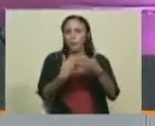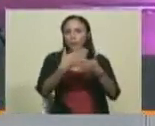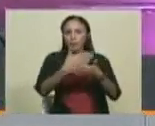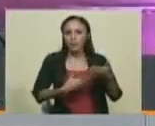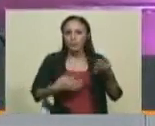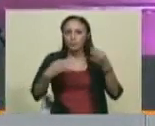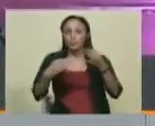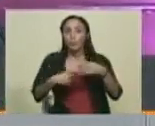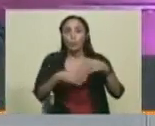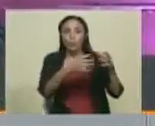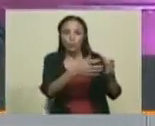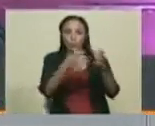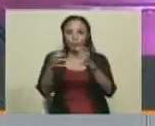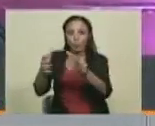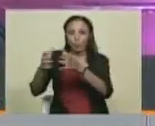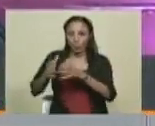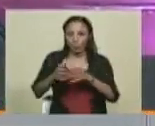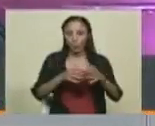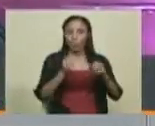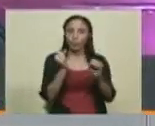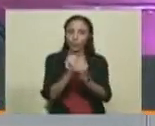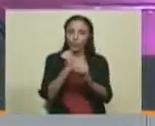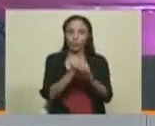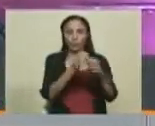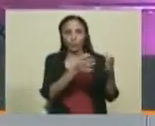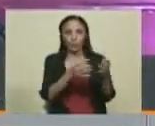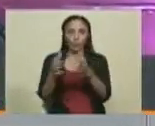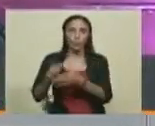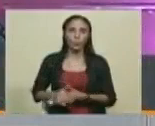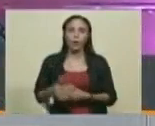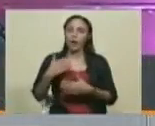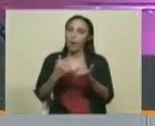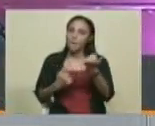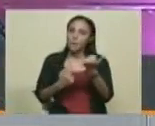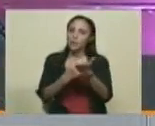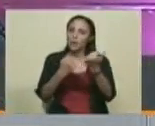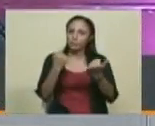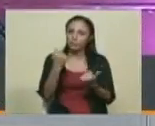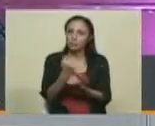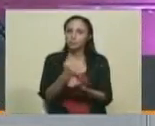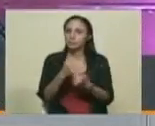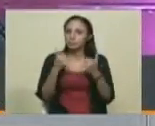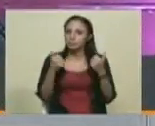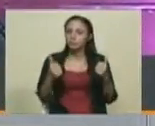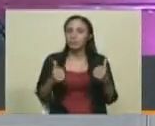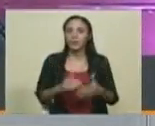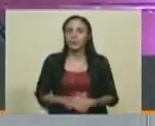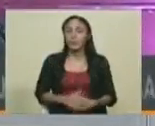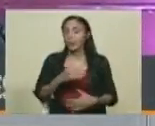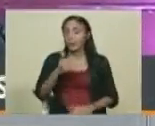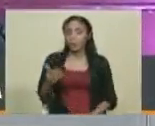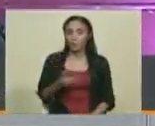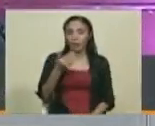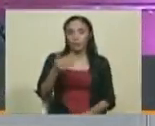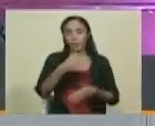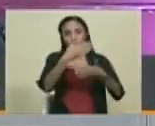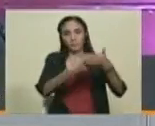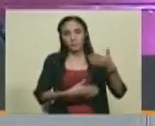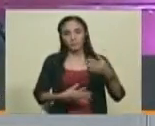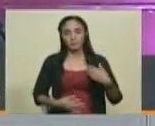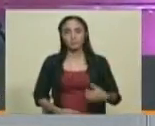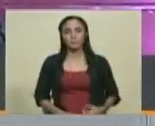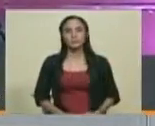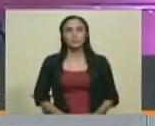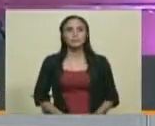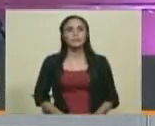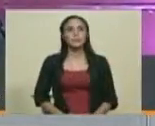compañeros trabajadores de PDVSA hicieron aportes valiosos. Hemos querido compartir algunas